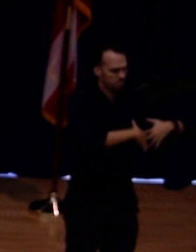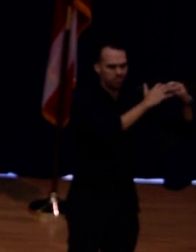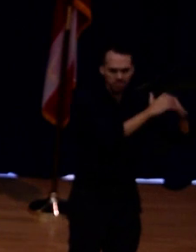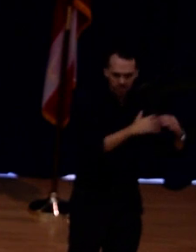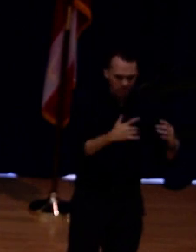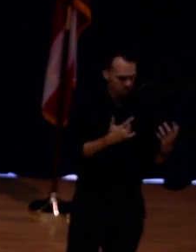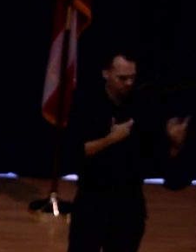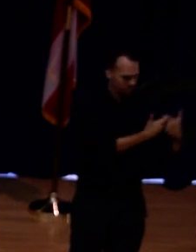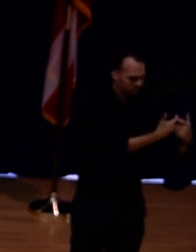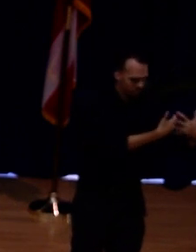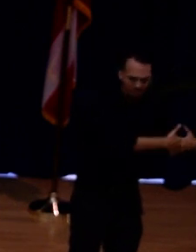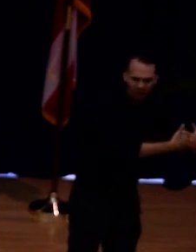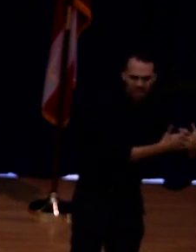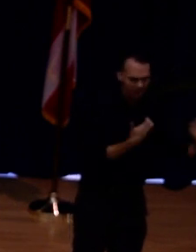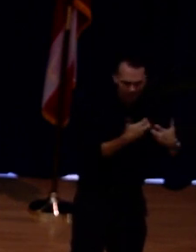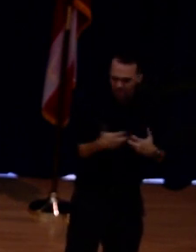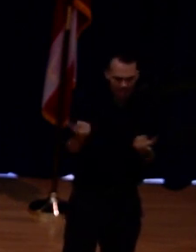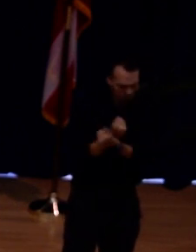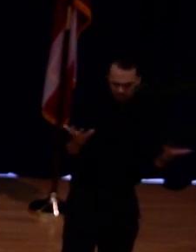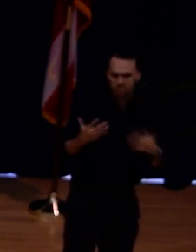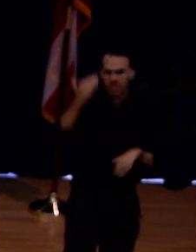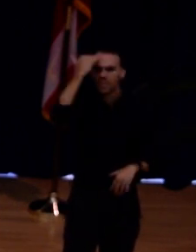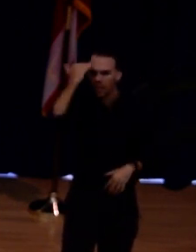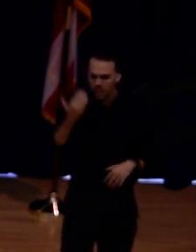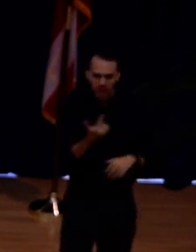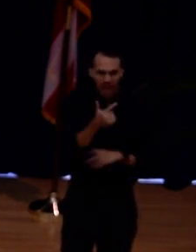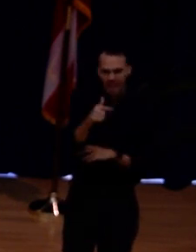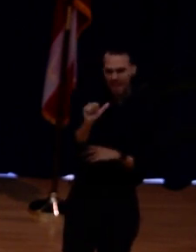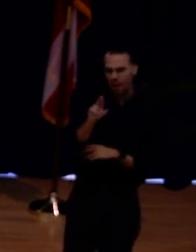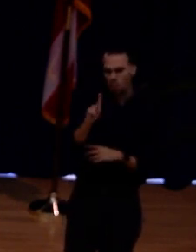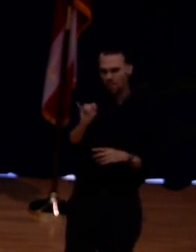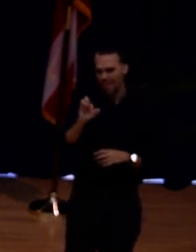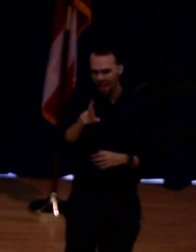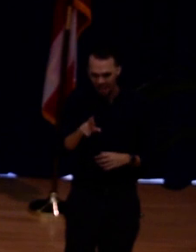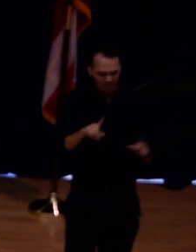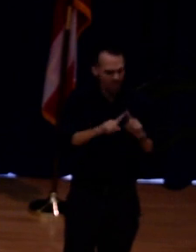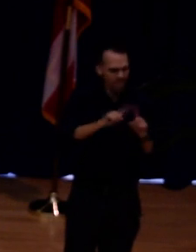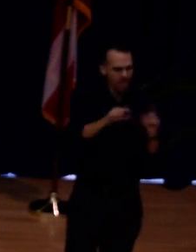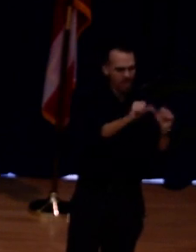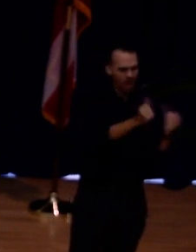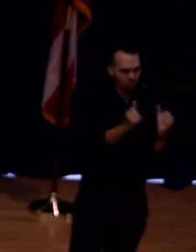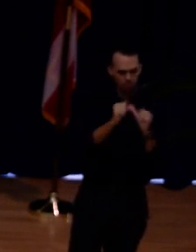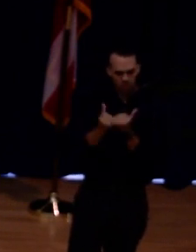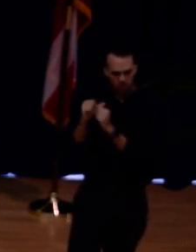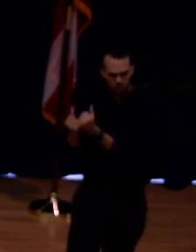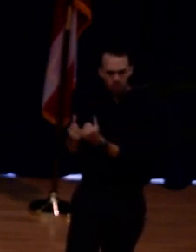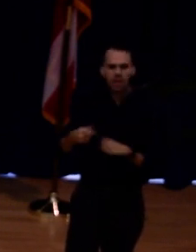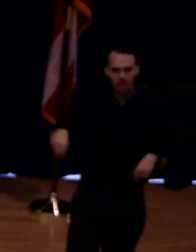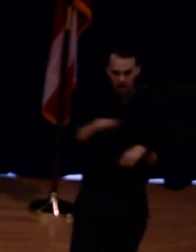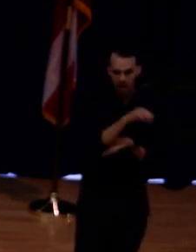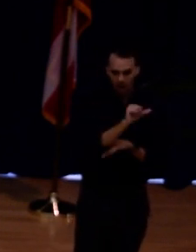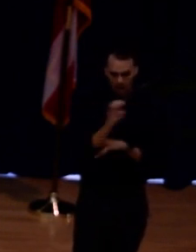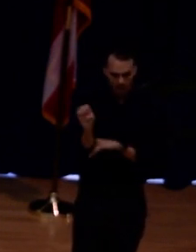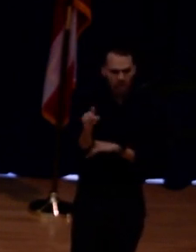en Puerto Rico, ¿verdad? Así que la UTIER y otras de las, ¿verdad?, asociaciones de gerenciales, etcétera, de la Autoridad de Energía